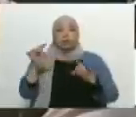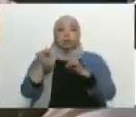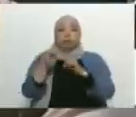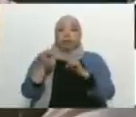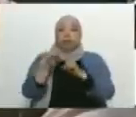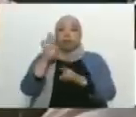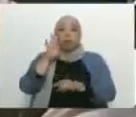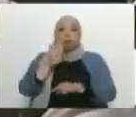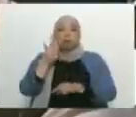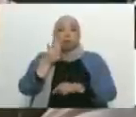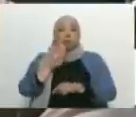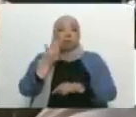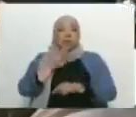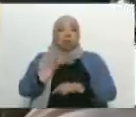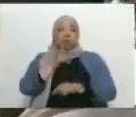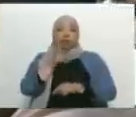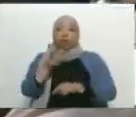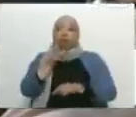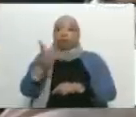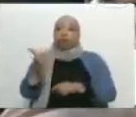palabras aberrantes.